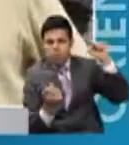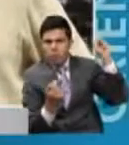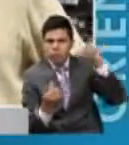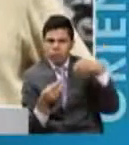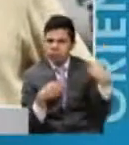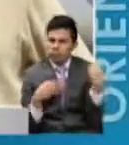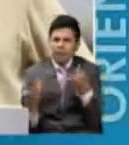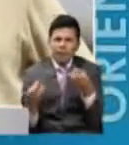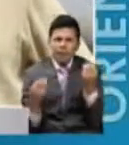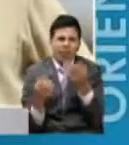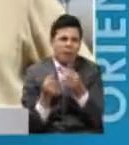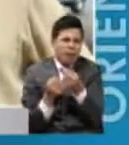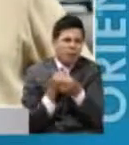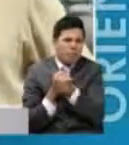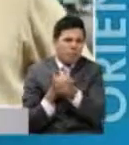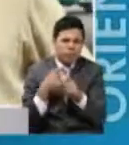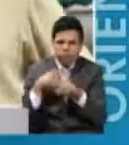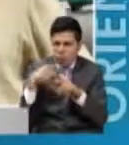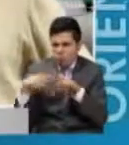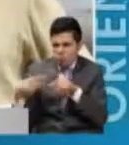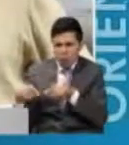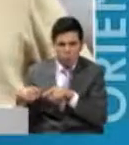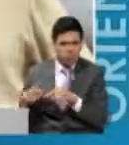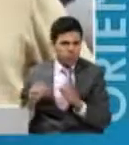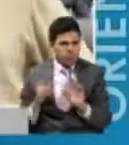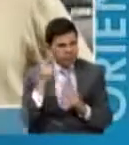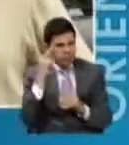o de socorro que deban hacerse después de las tragedias. Muy buenas tardes.